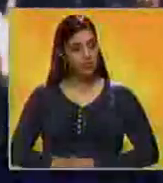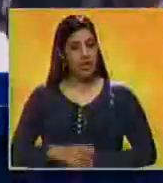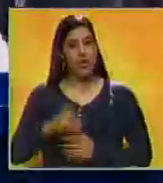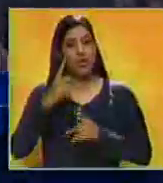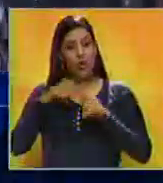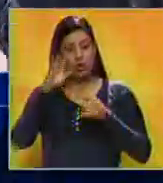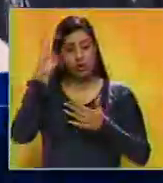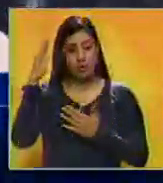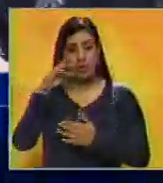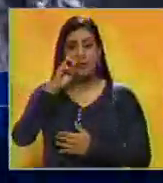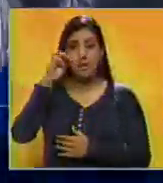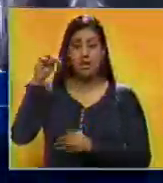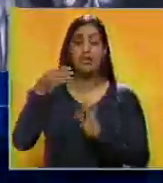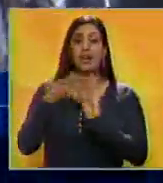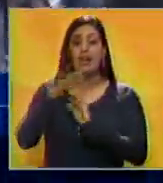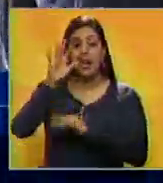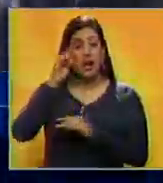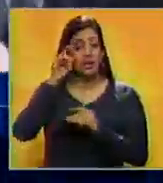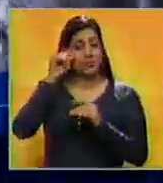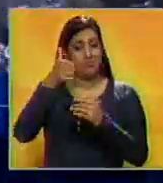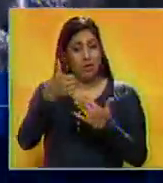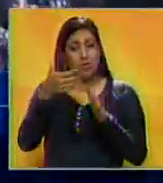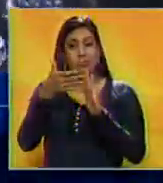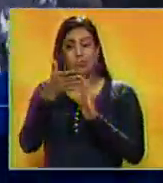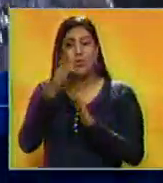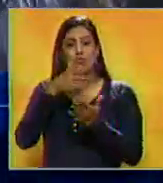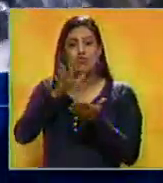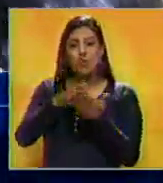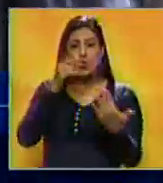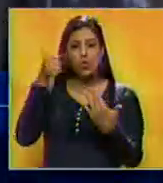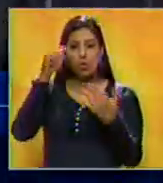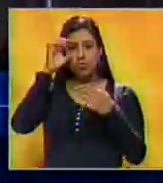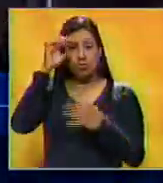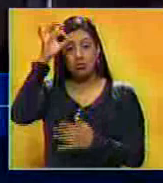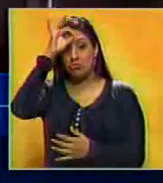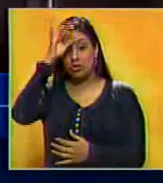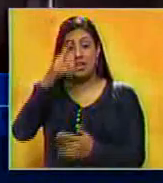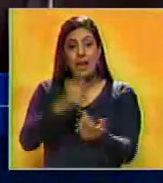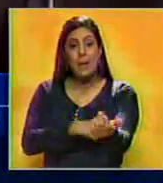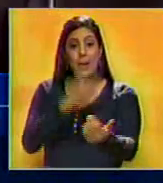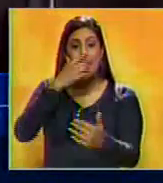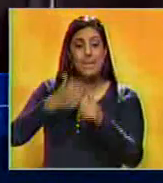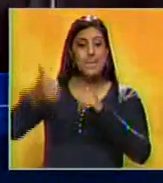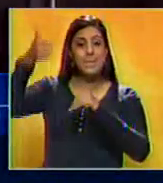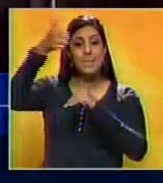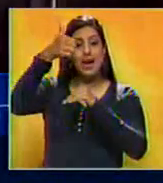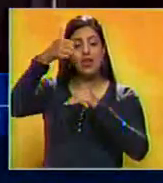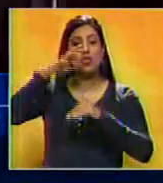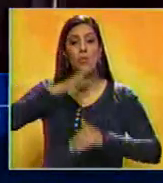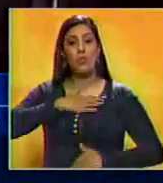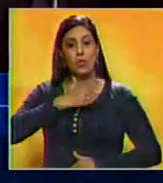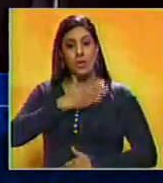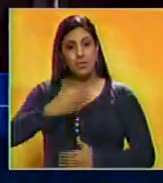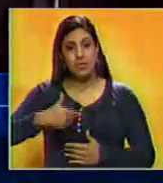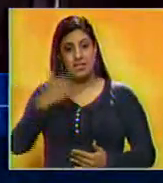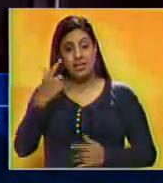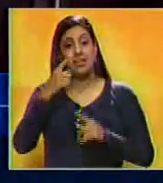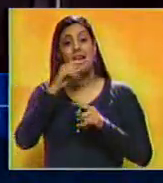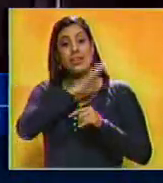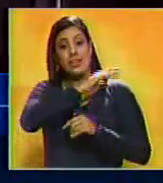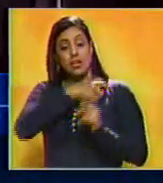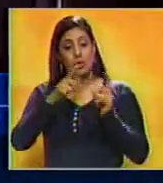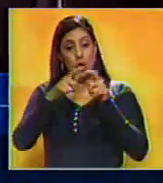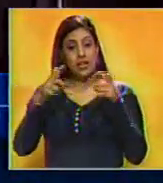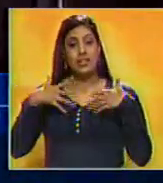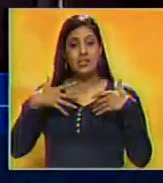En Malasia, autoridades siguen sin aclarar las causas de muerte de Kim Jong-nam, hermano mayor del líder norcoreano Kim Jong-un. El director